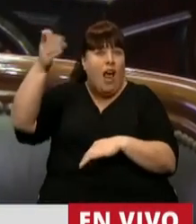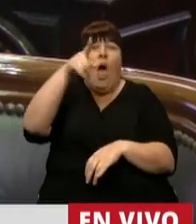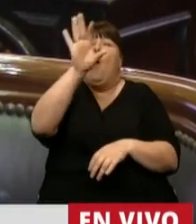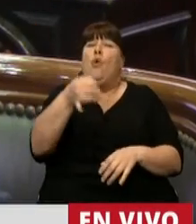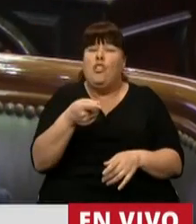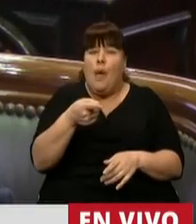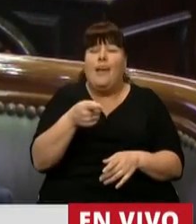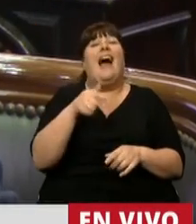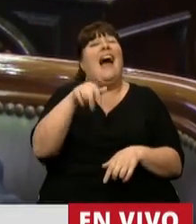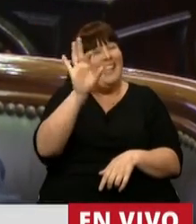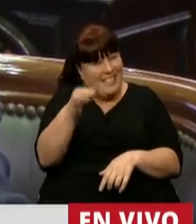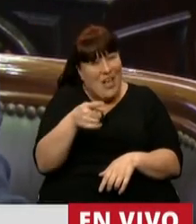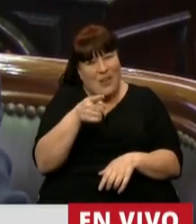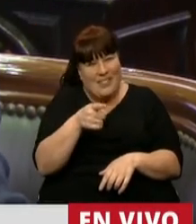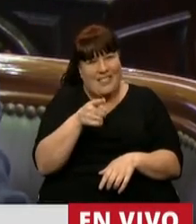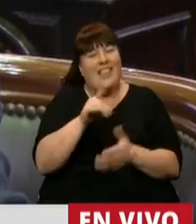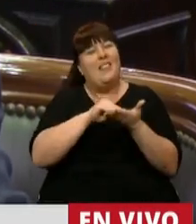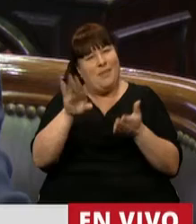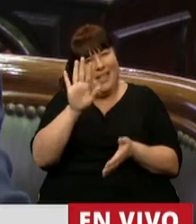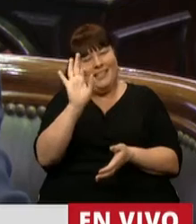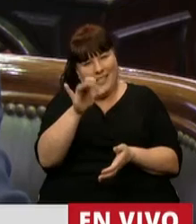qué? ¿Ahora sabe qué?